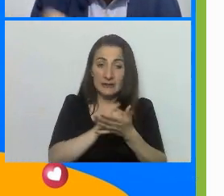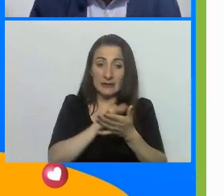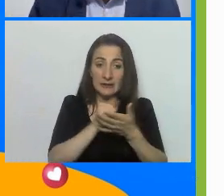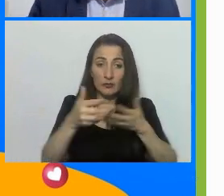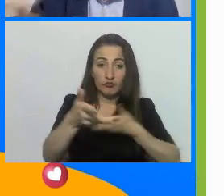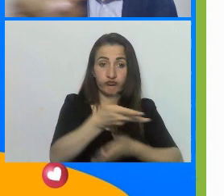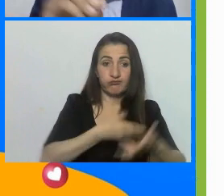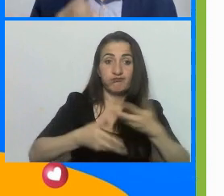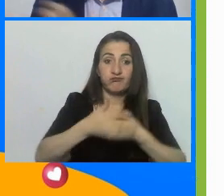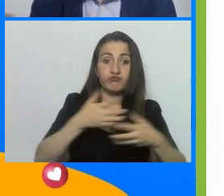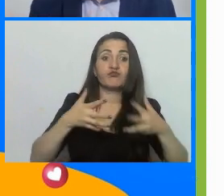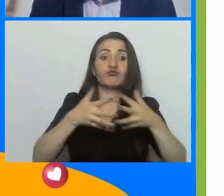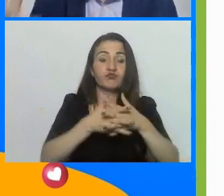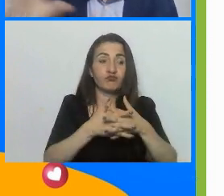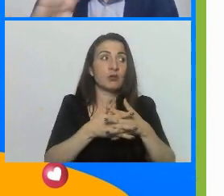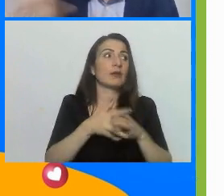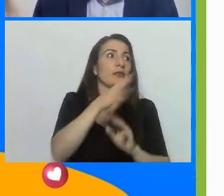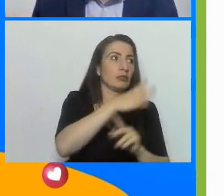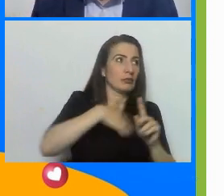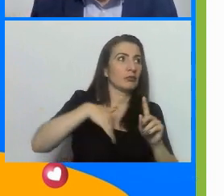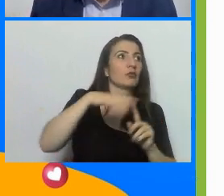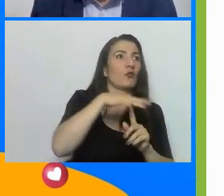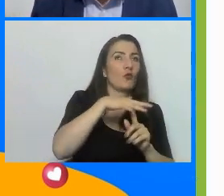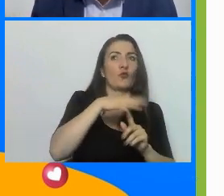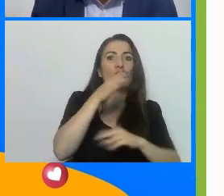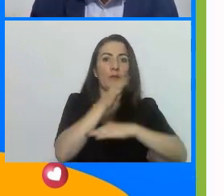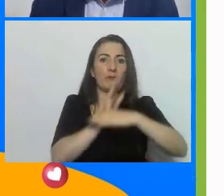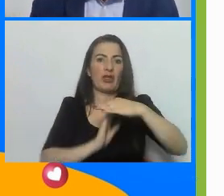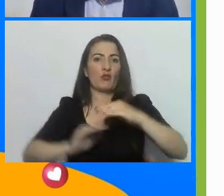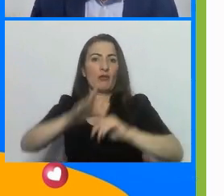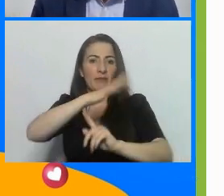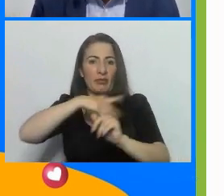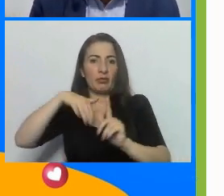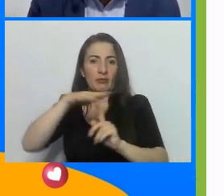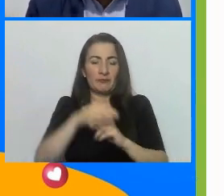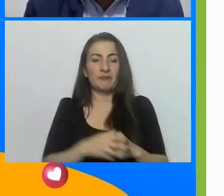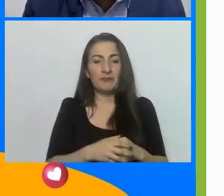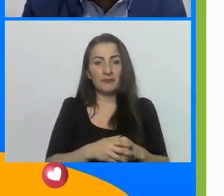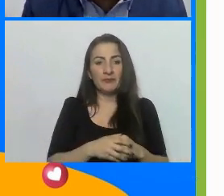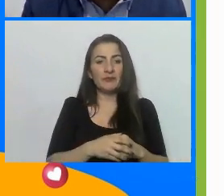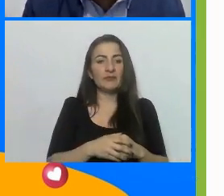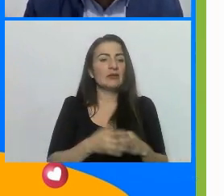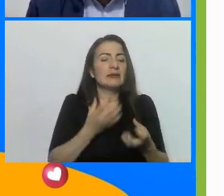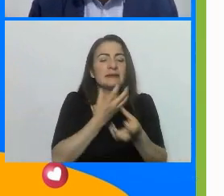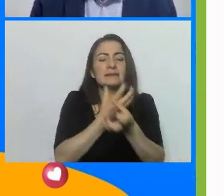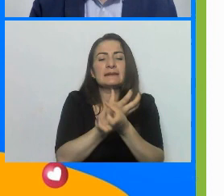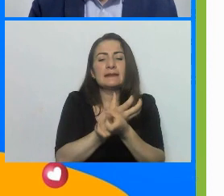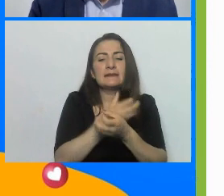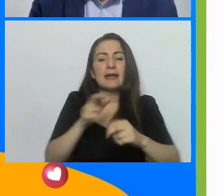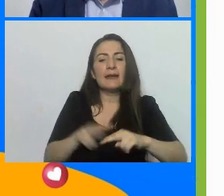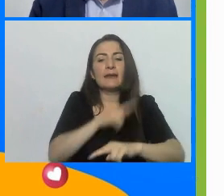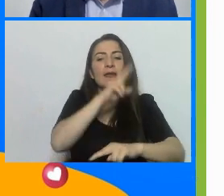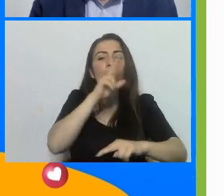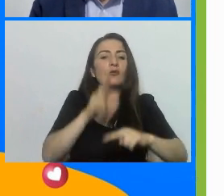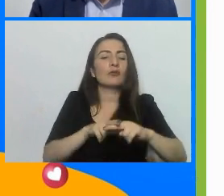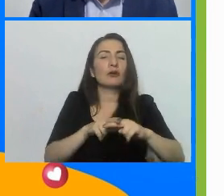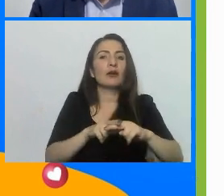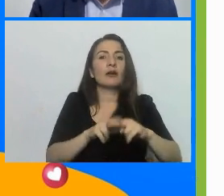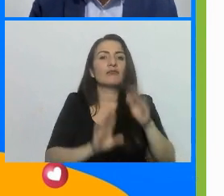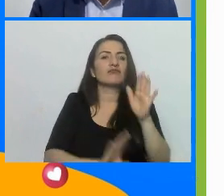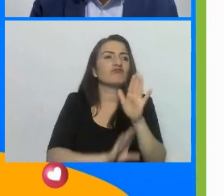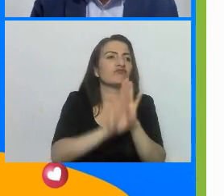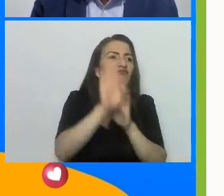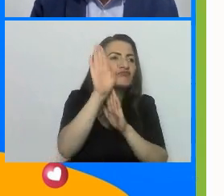sí y con su entorno, o sea, con su medio ambiente, ¿ya? ¿Por qué es una ciencia natural? Porque todo lo que se